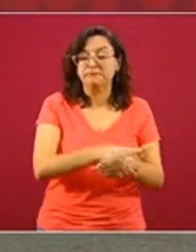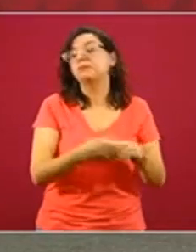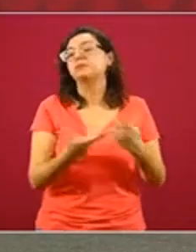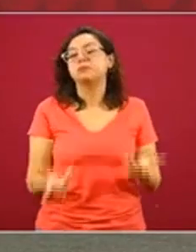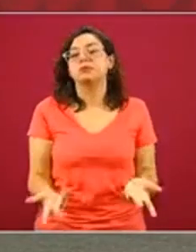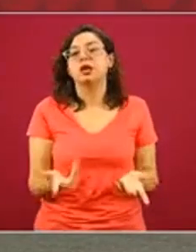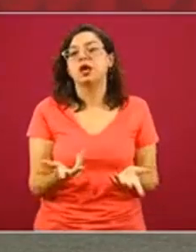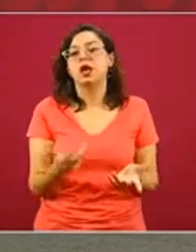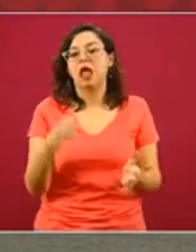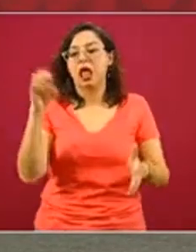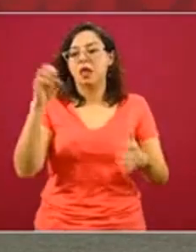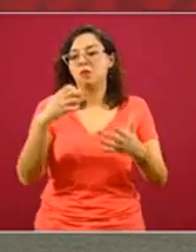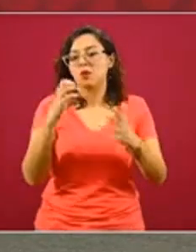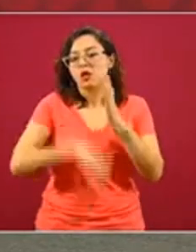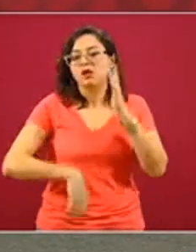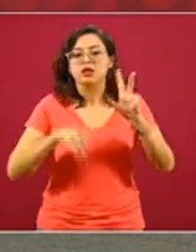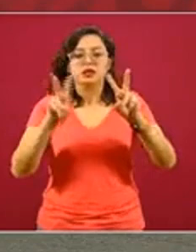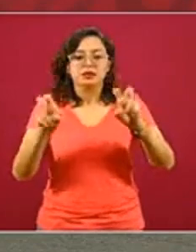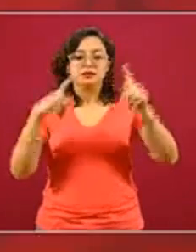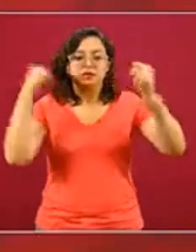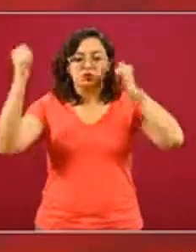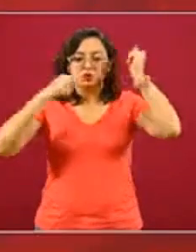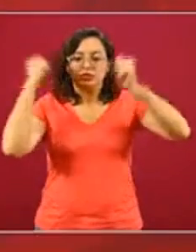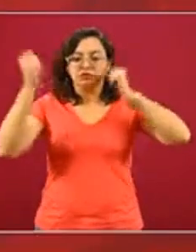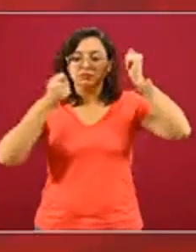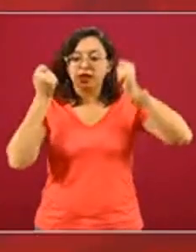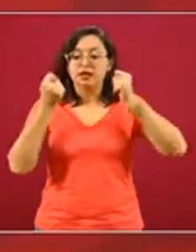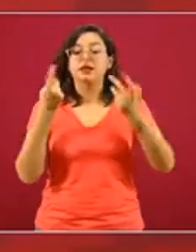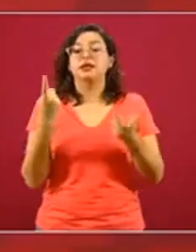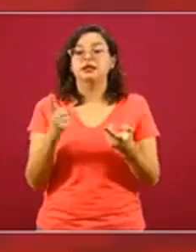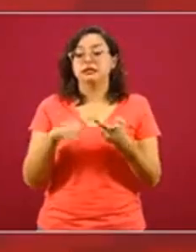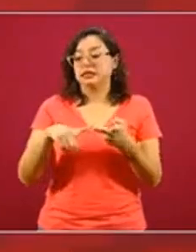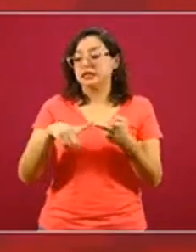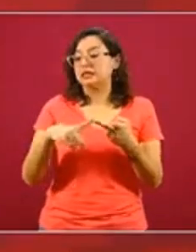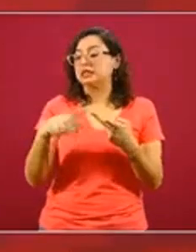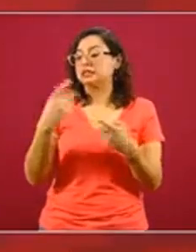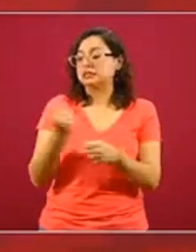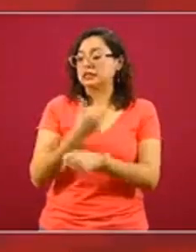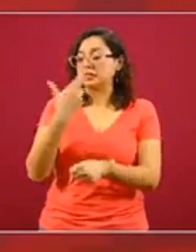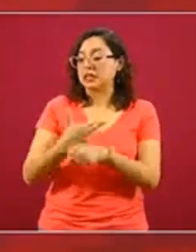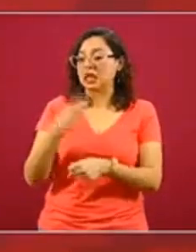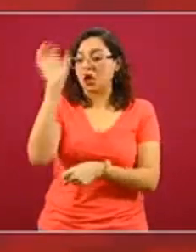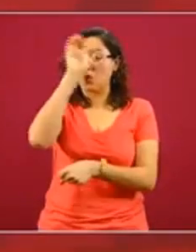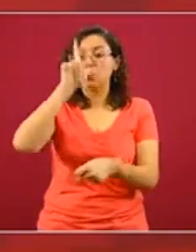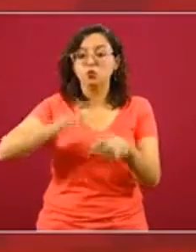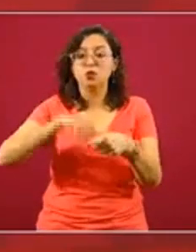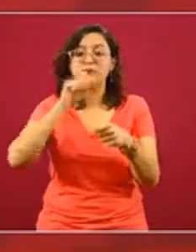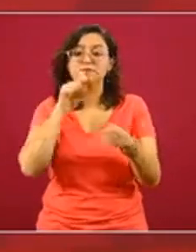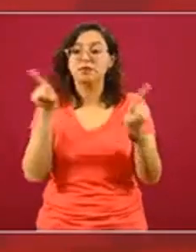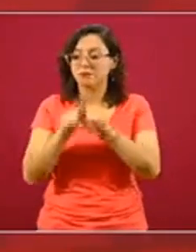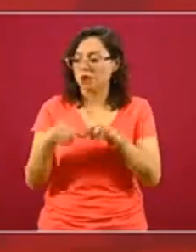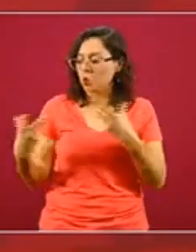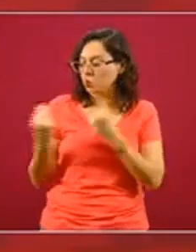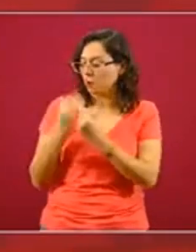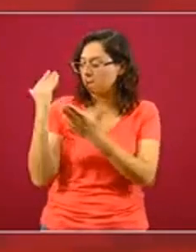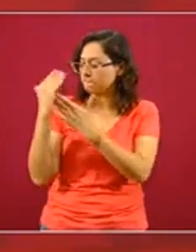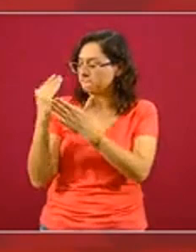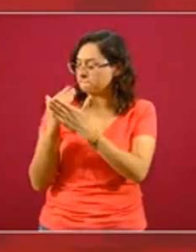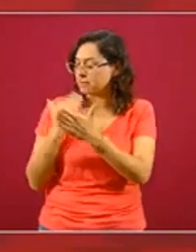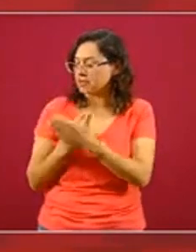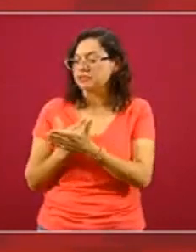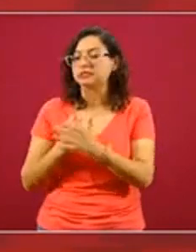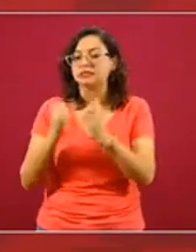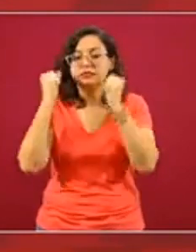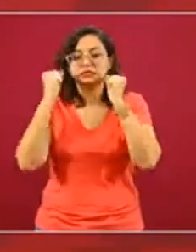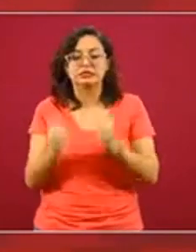los que hay para la industria turística. La Secretaría de Cultura está desarrollando también, junto con nosotros, protocolos de seguridad